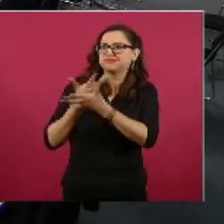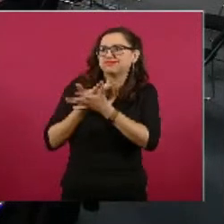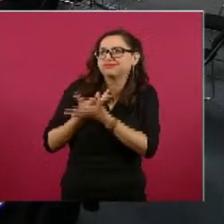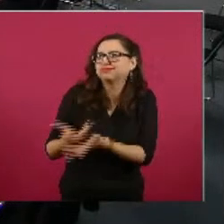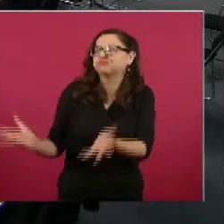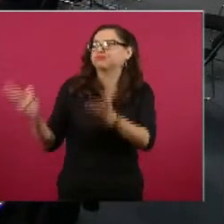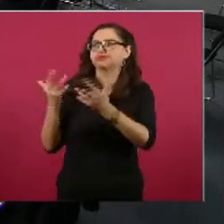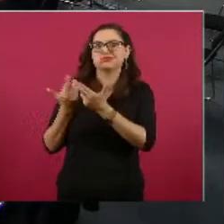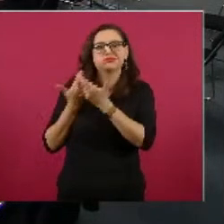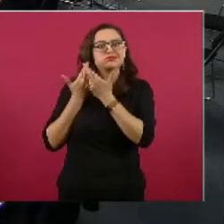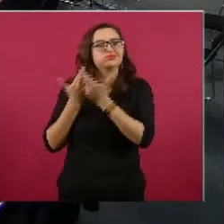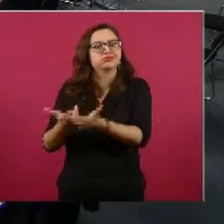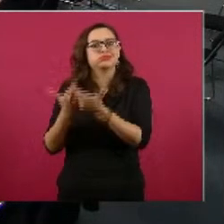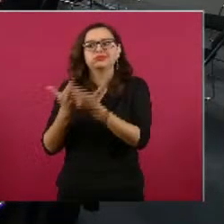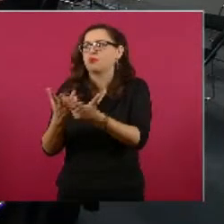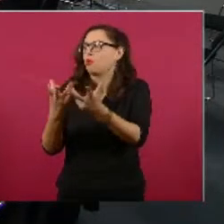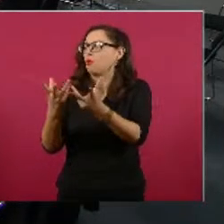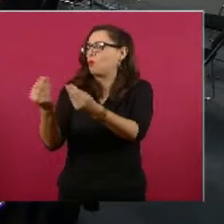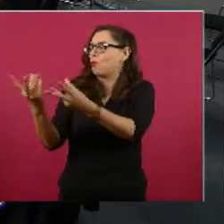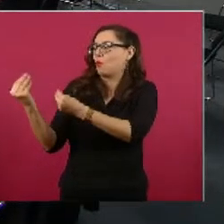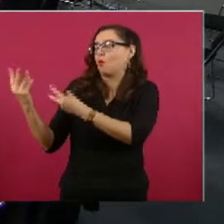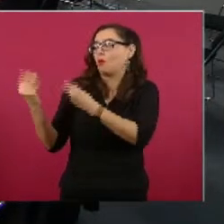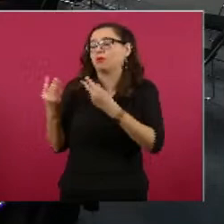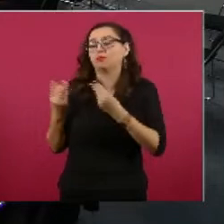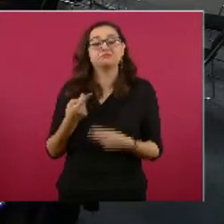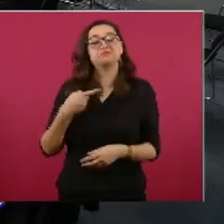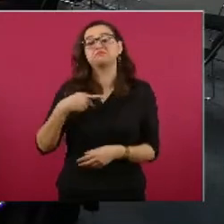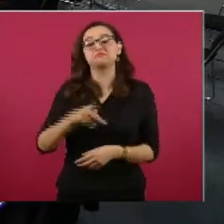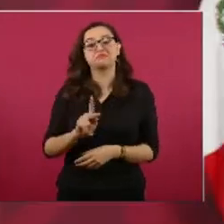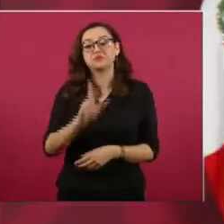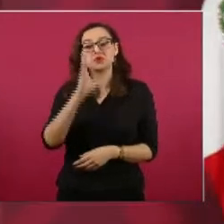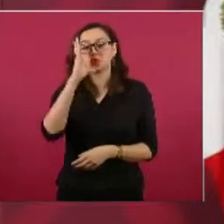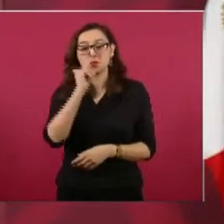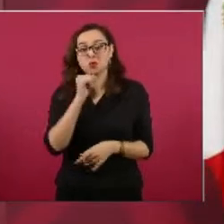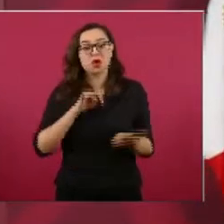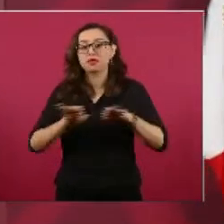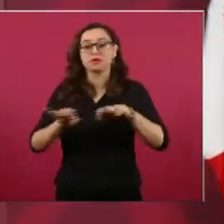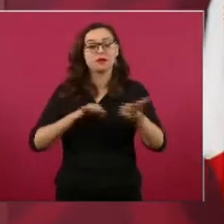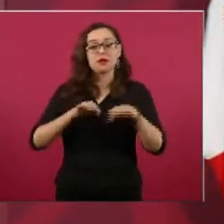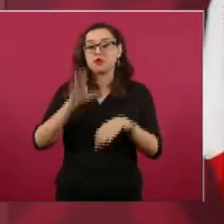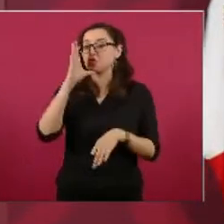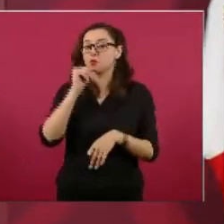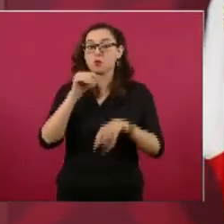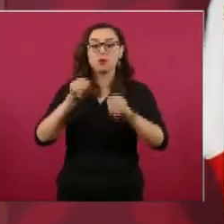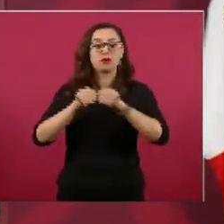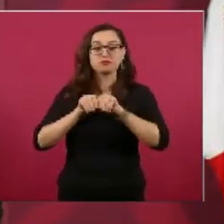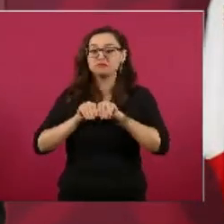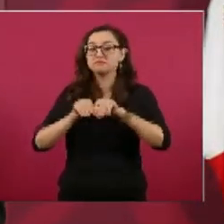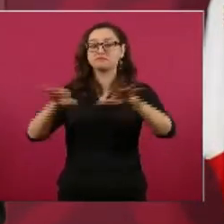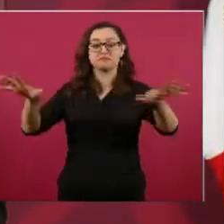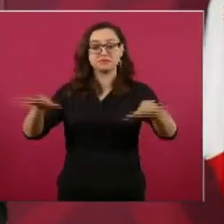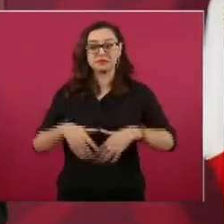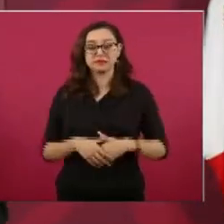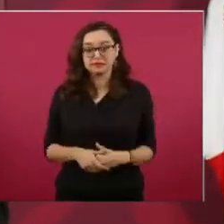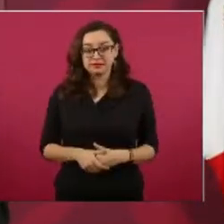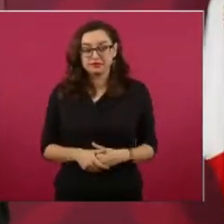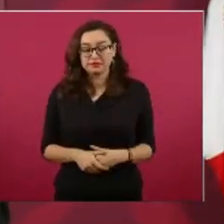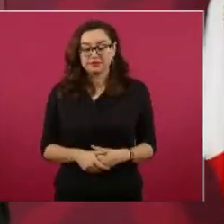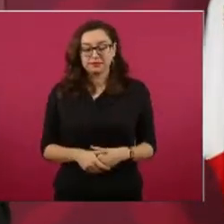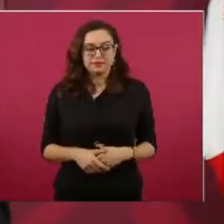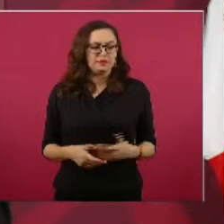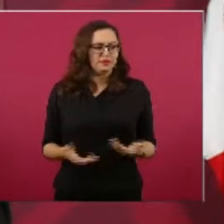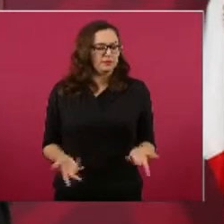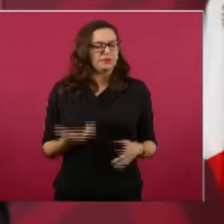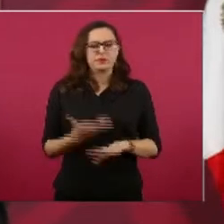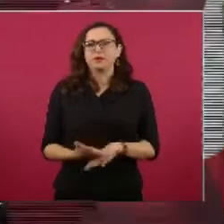pero no está utilizada una vez me tocó y de manzanillo era una